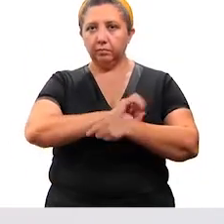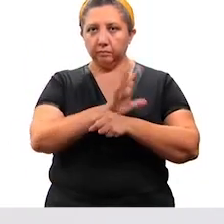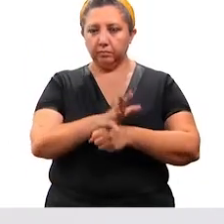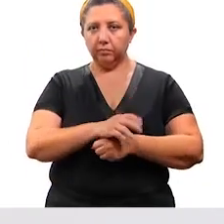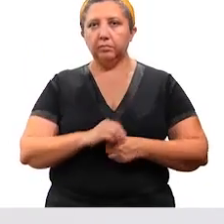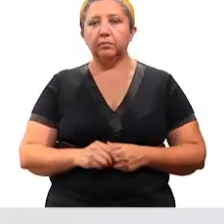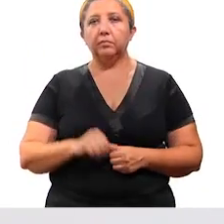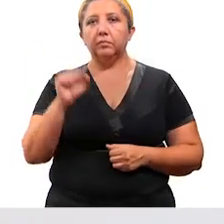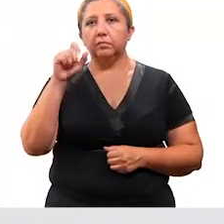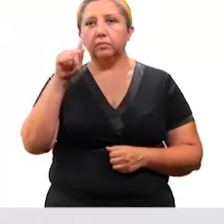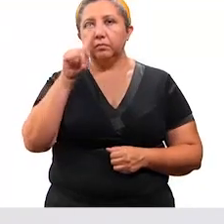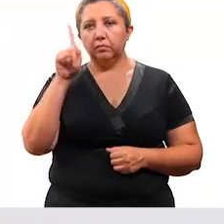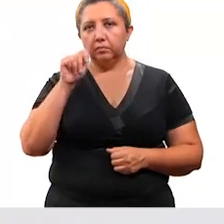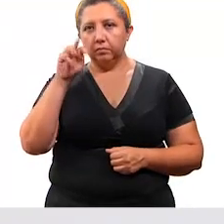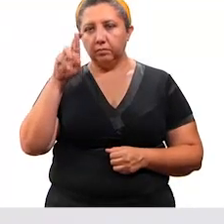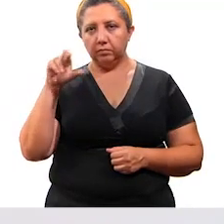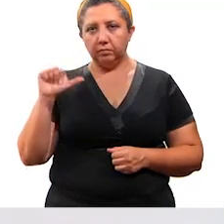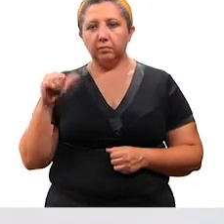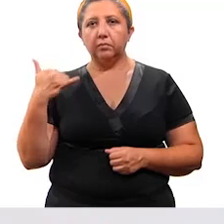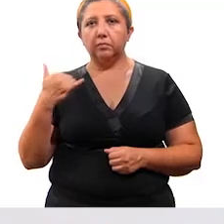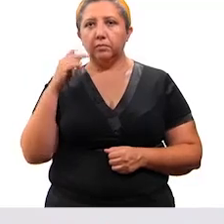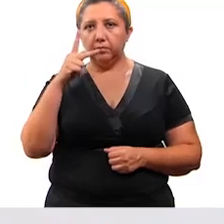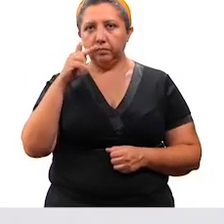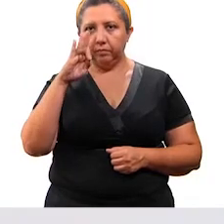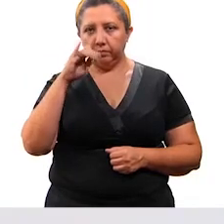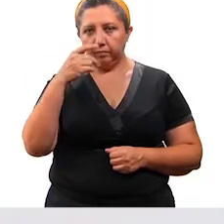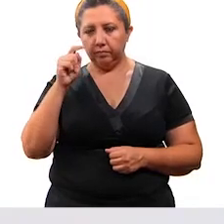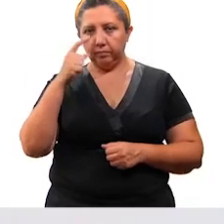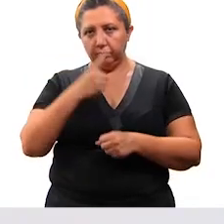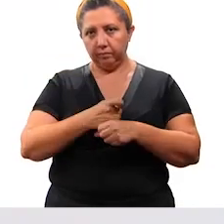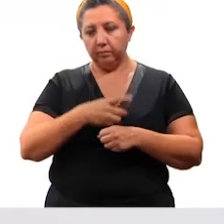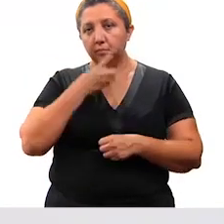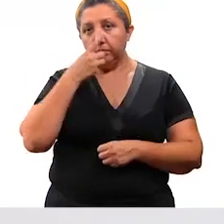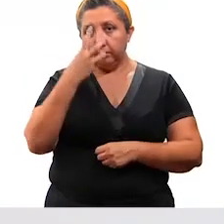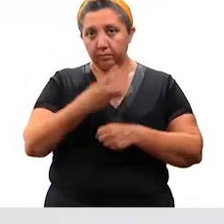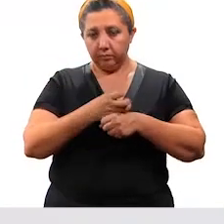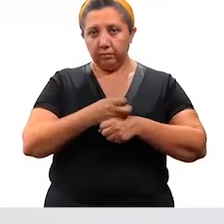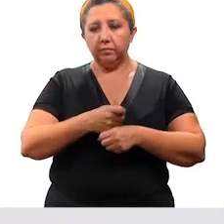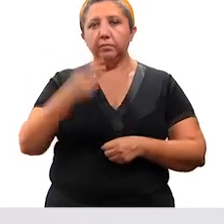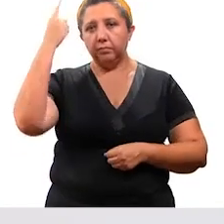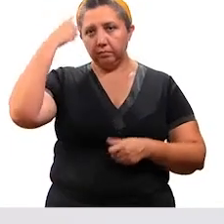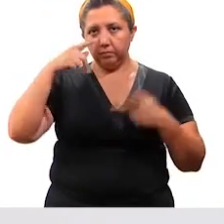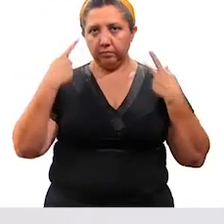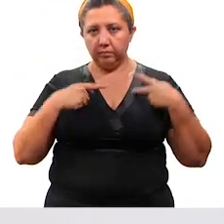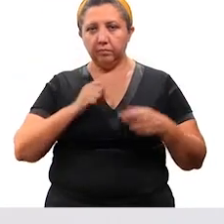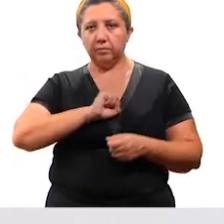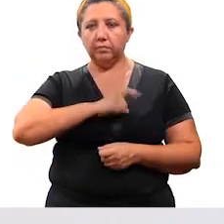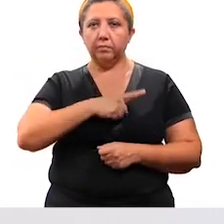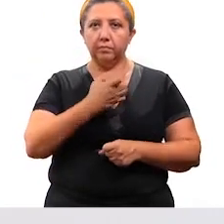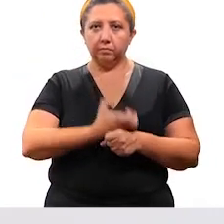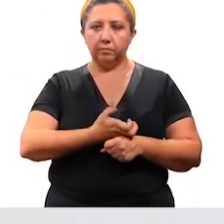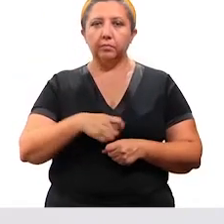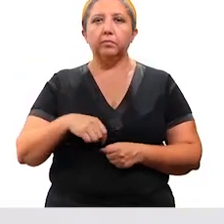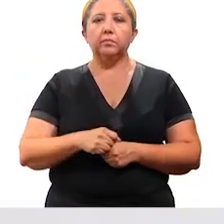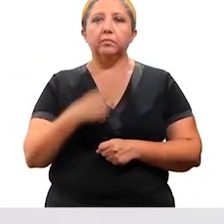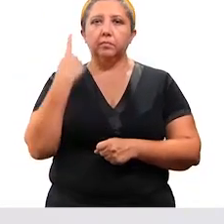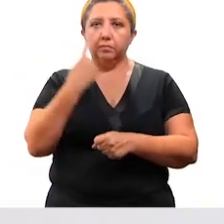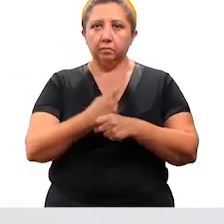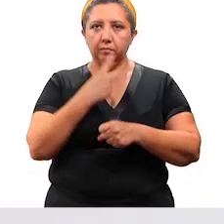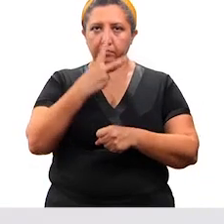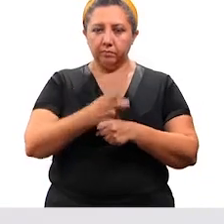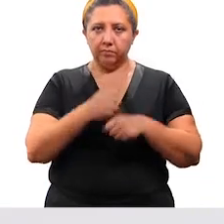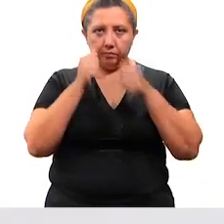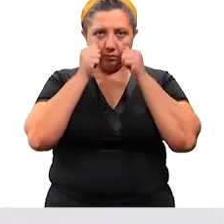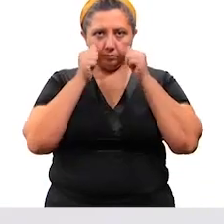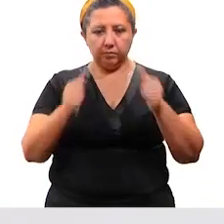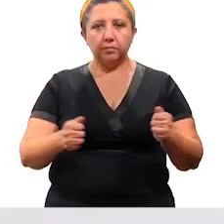las farmacéuticas AstraZeneca y Pfizer, para iniciar con la aplicación de la dosis de refuerzo al personal de salud del estado de primera y segunda línea